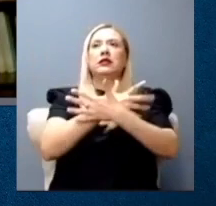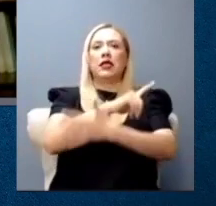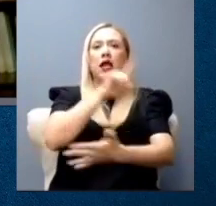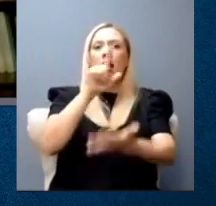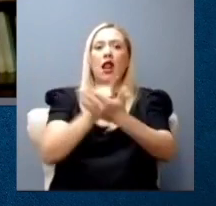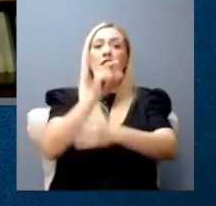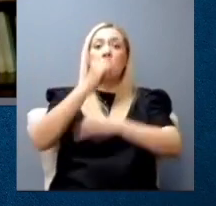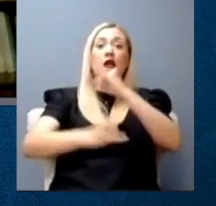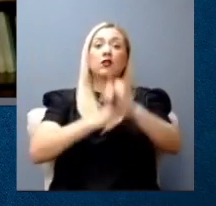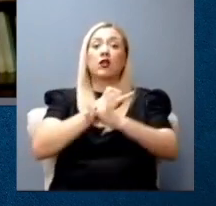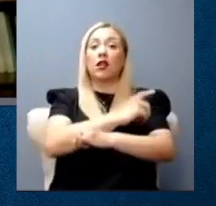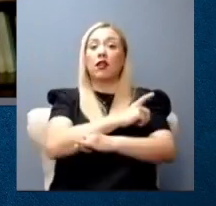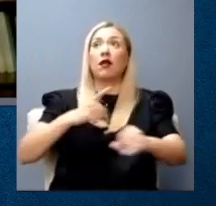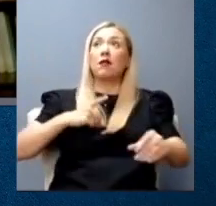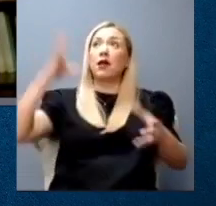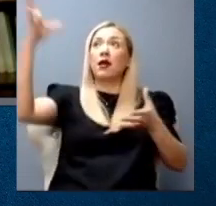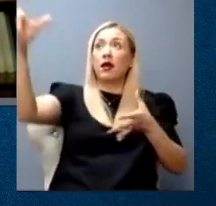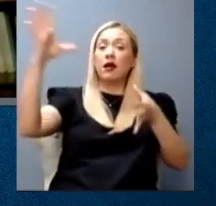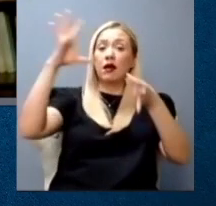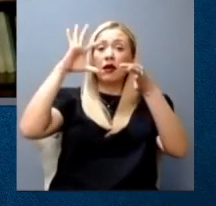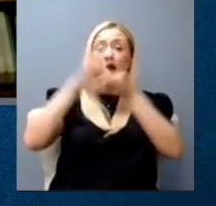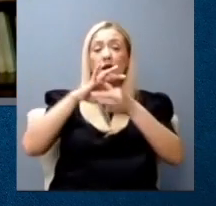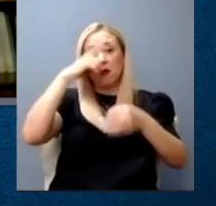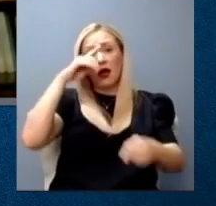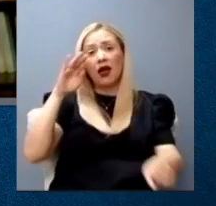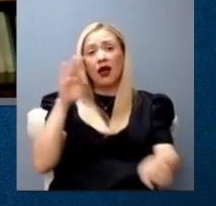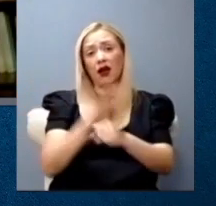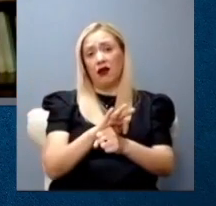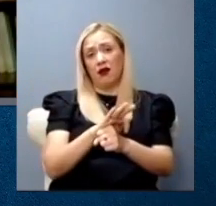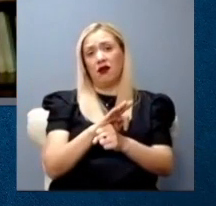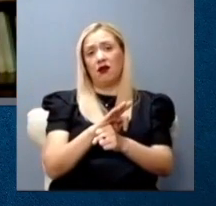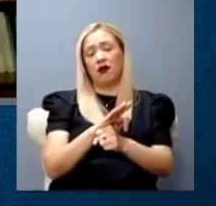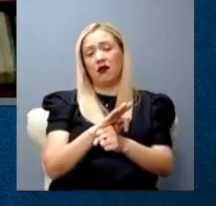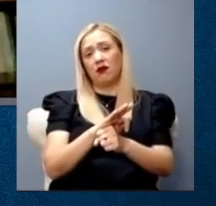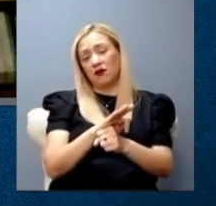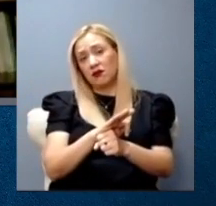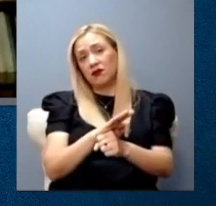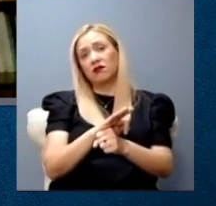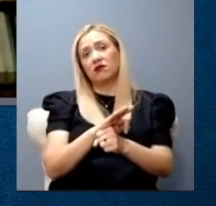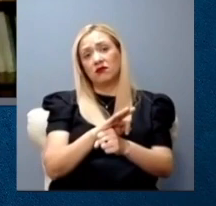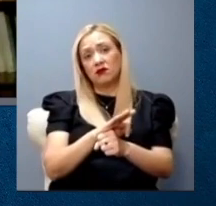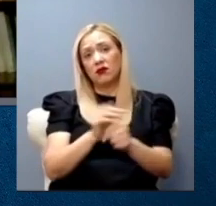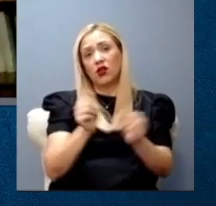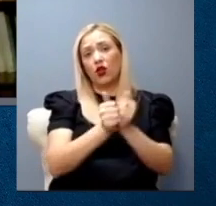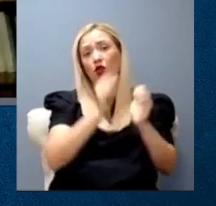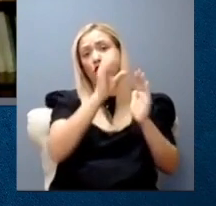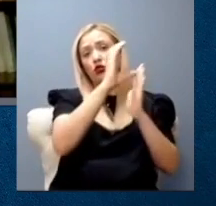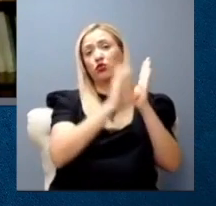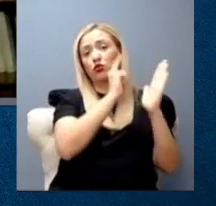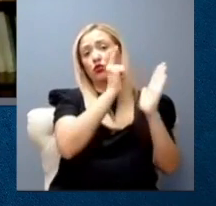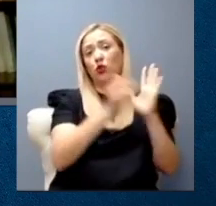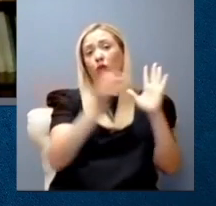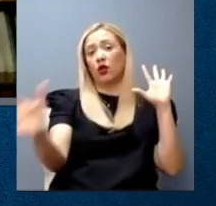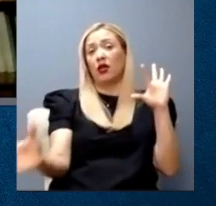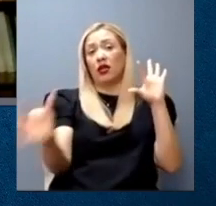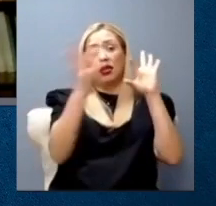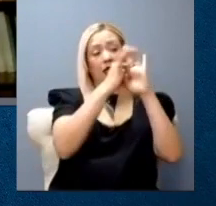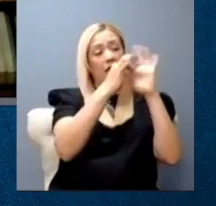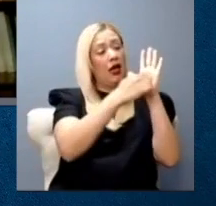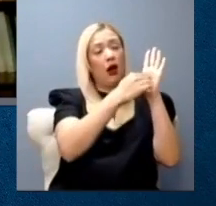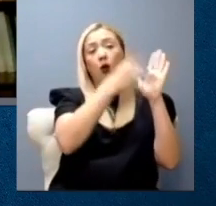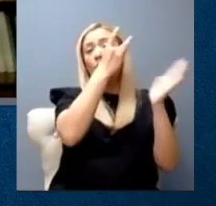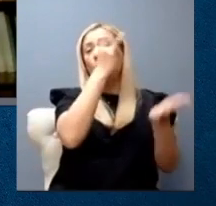protegen a las personas ya no son vistos solamente desde la Carta Fundamental Mexicana, sino se